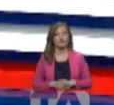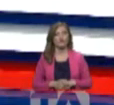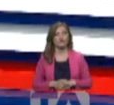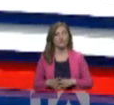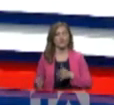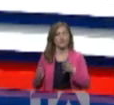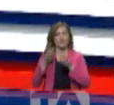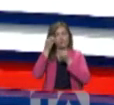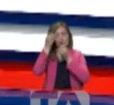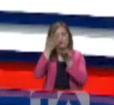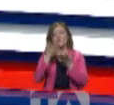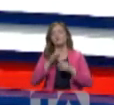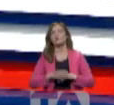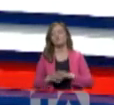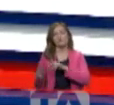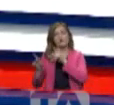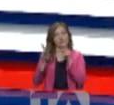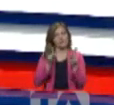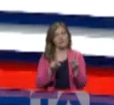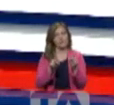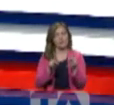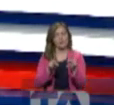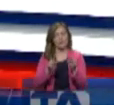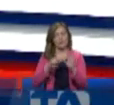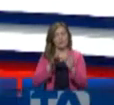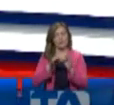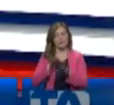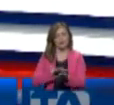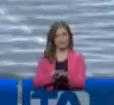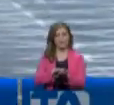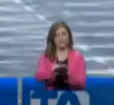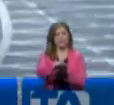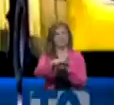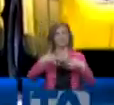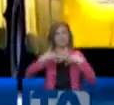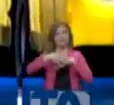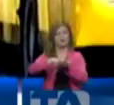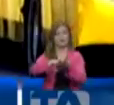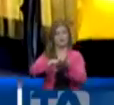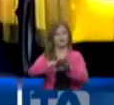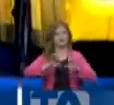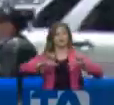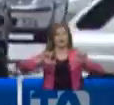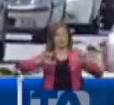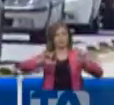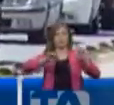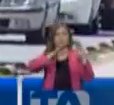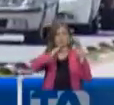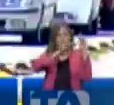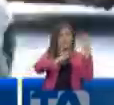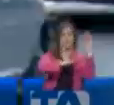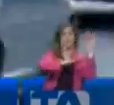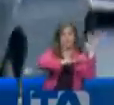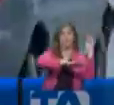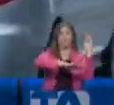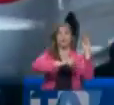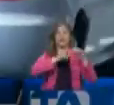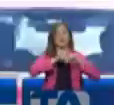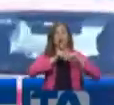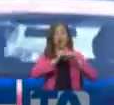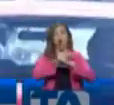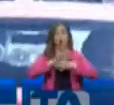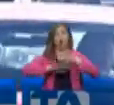Y el anuncio de un plan de repavimentación integral en la ciudad y la extensión del pico y placa serían las nuevas medidas que adoptará